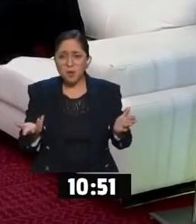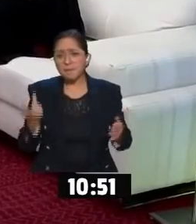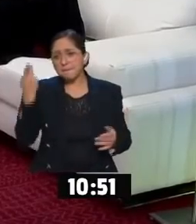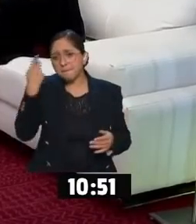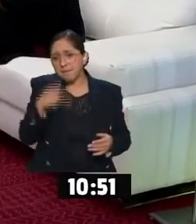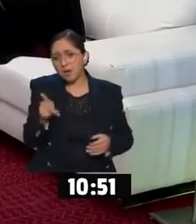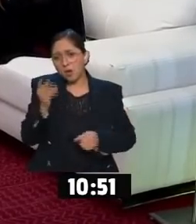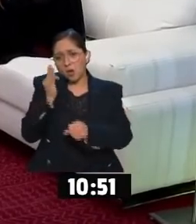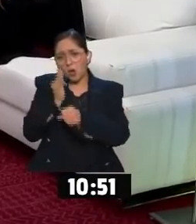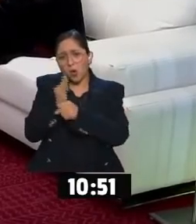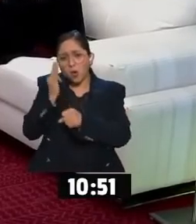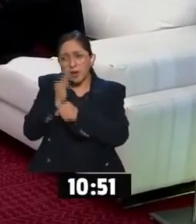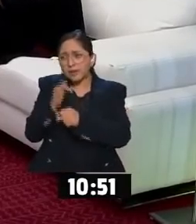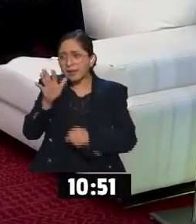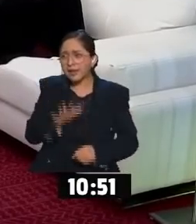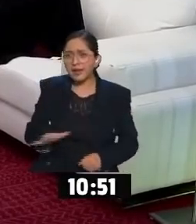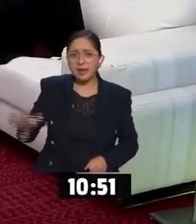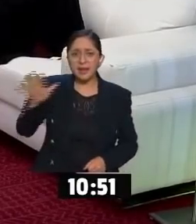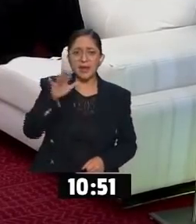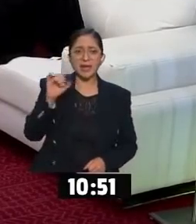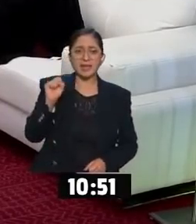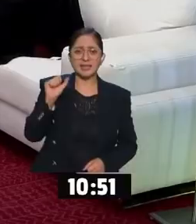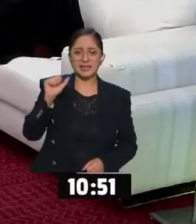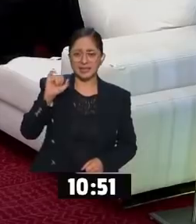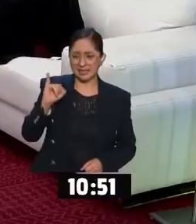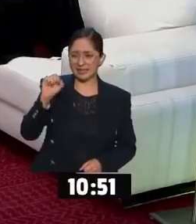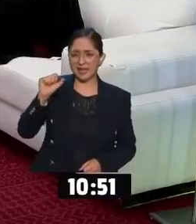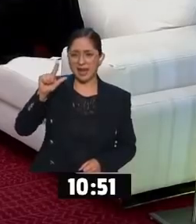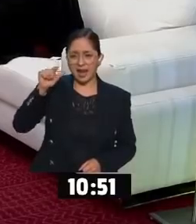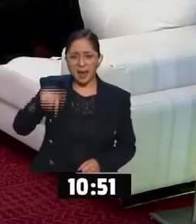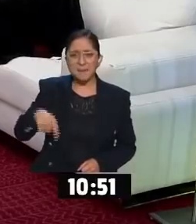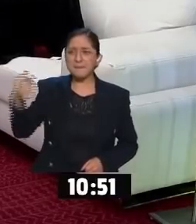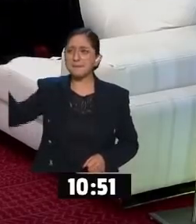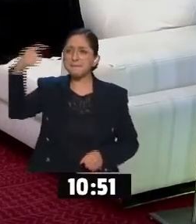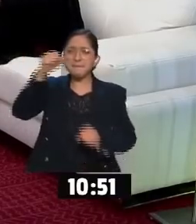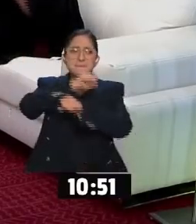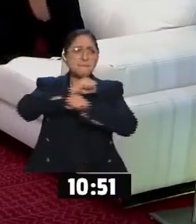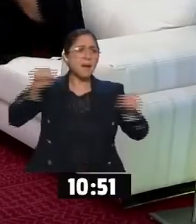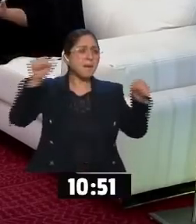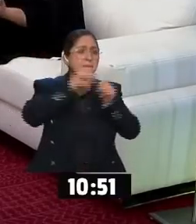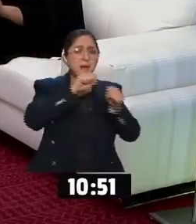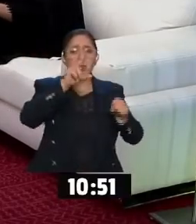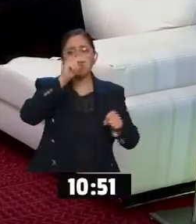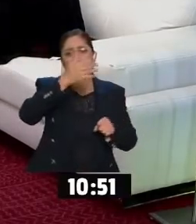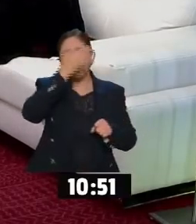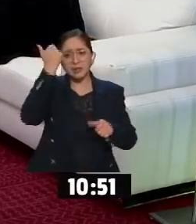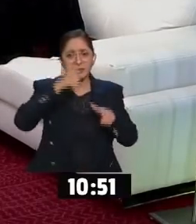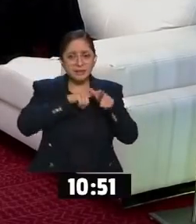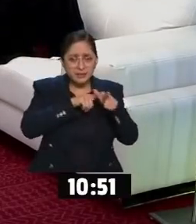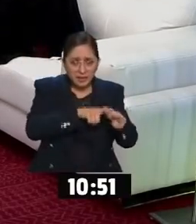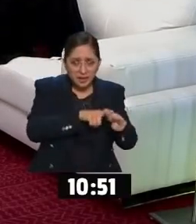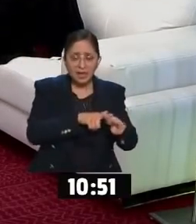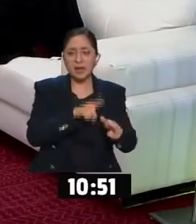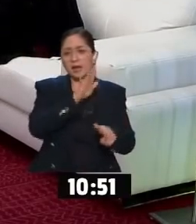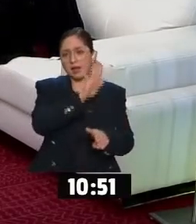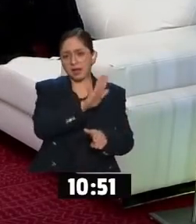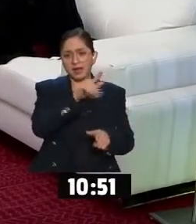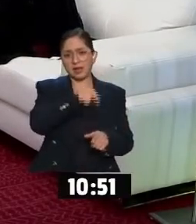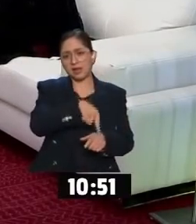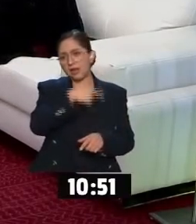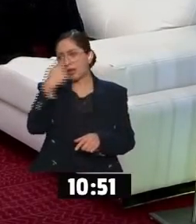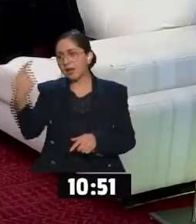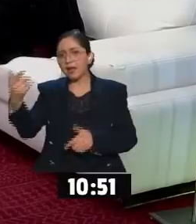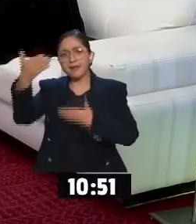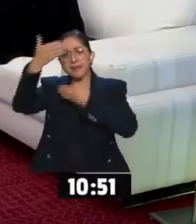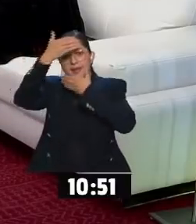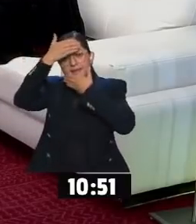¿no? Porque ahorita el Estado Islámico, que es quien ha estado haciendo los atentados, pues yo creo que van a seguir. Estados Unidos va a seguir. No es lo mismo que el talibán. No es lo mismo que el talibán. Son los que